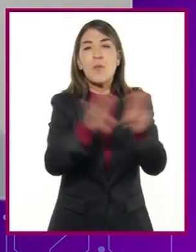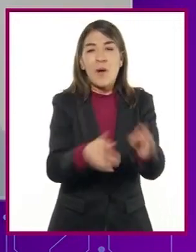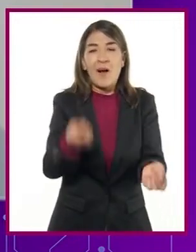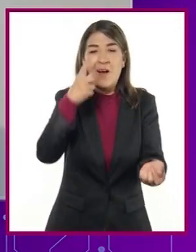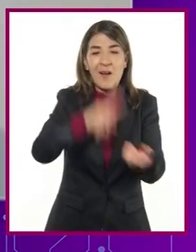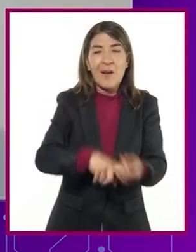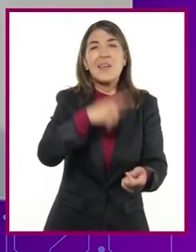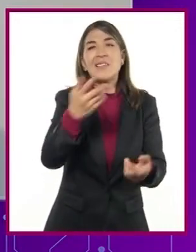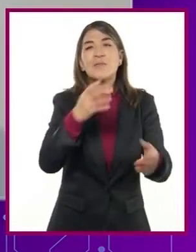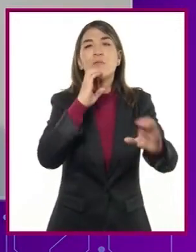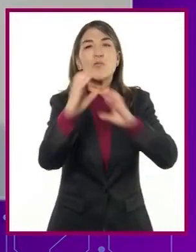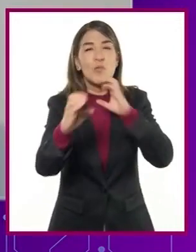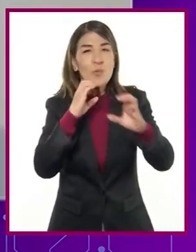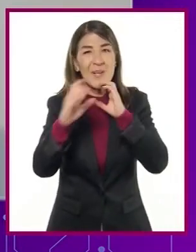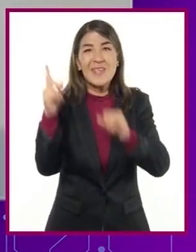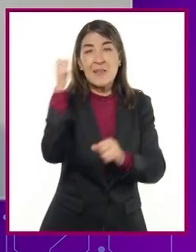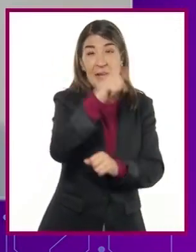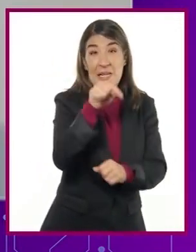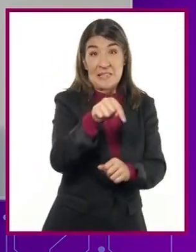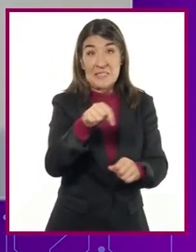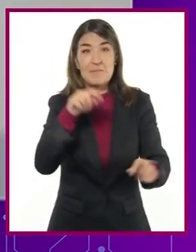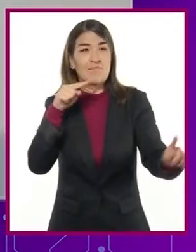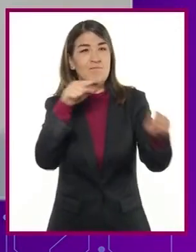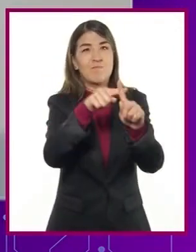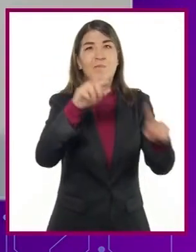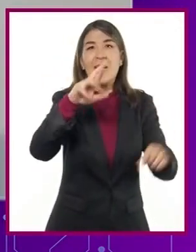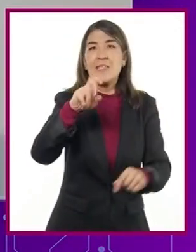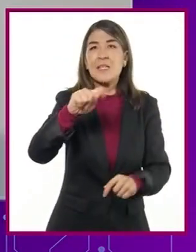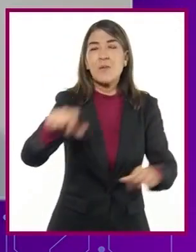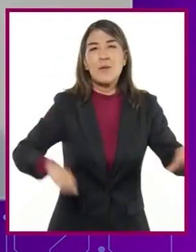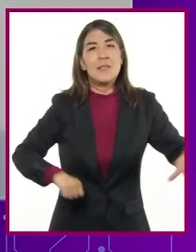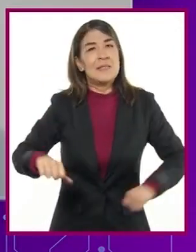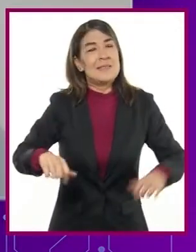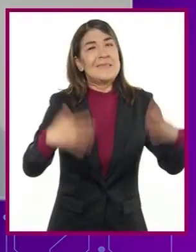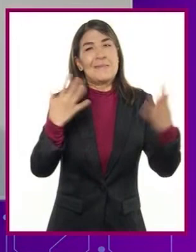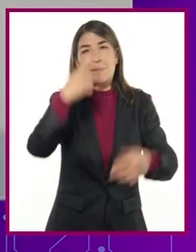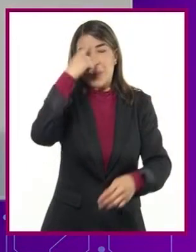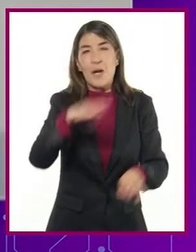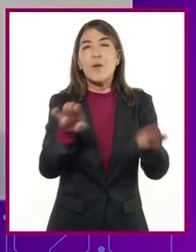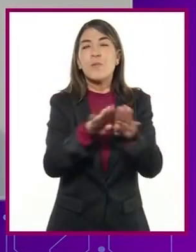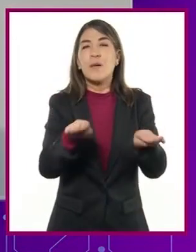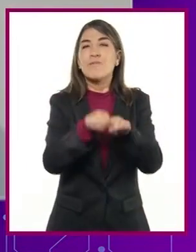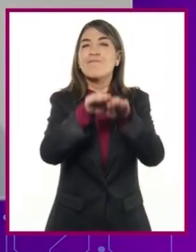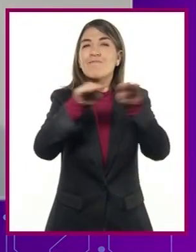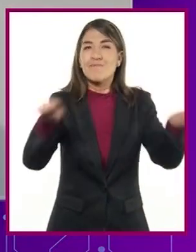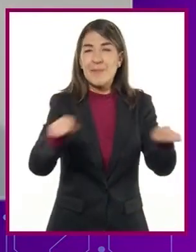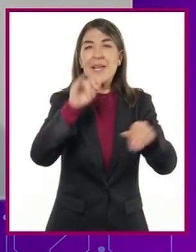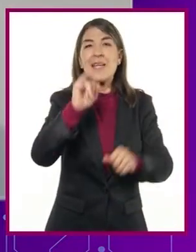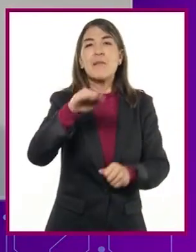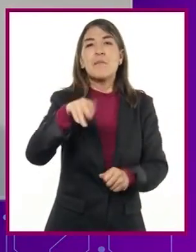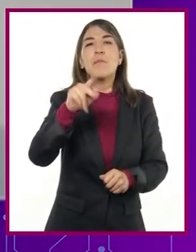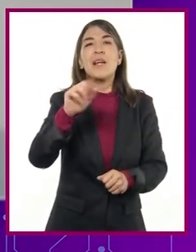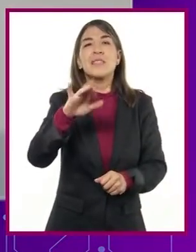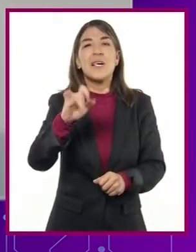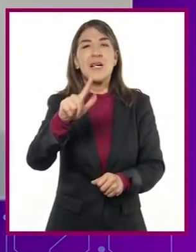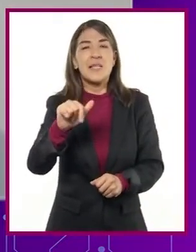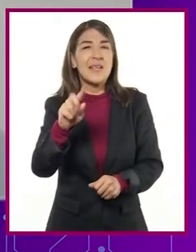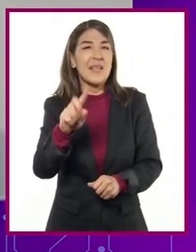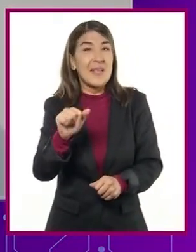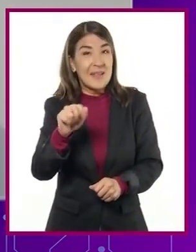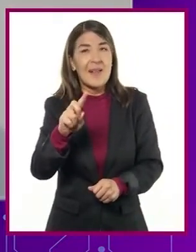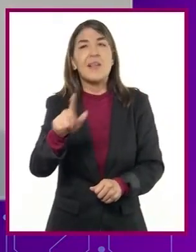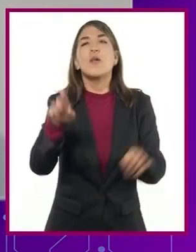implicaciones en su comunicación, es un reto para ejercer la imparcialidad. Por ejemplo, en la participación de la